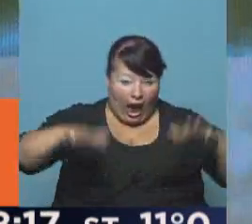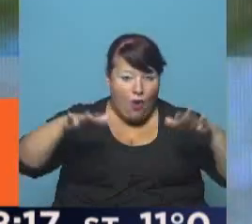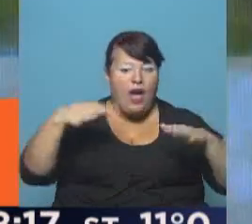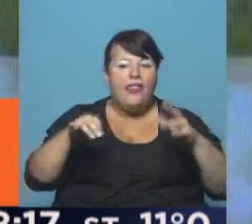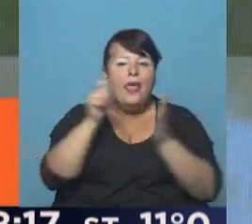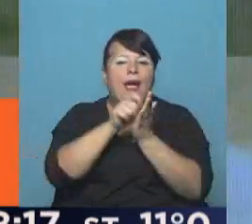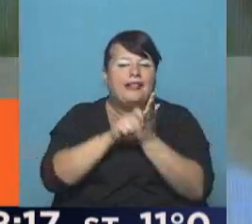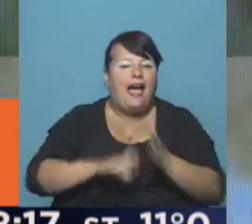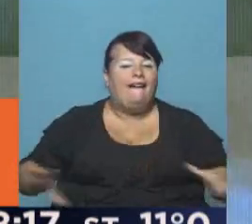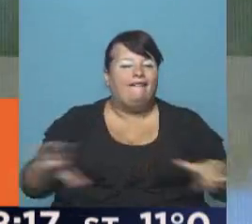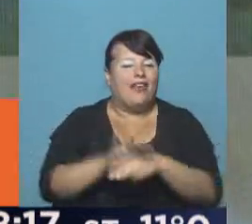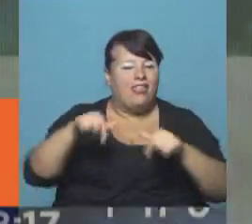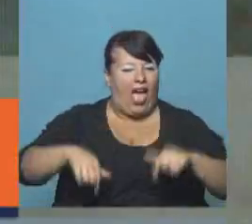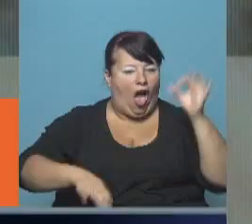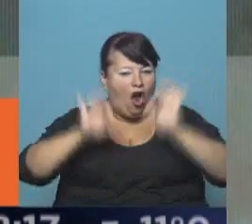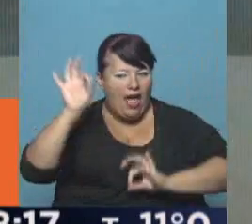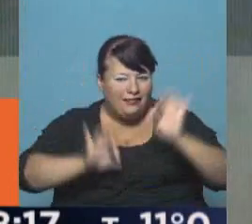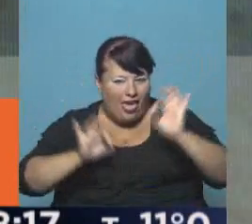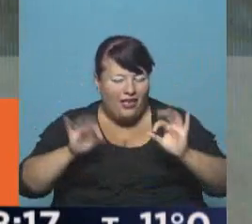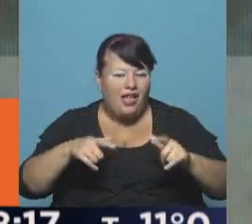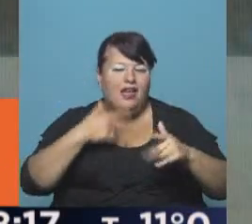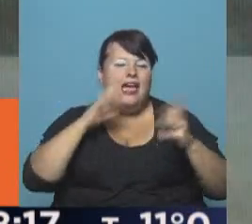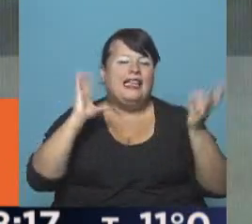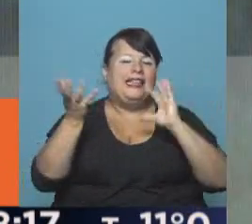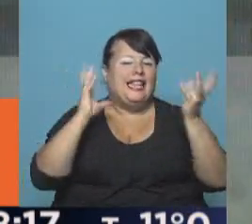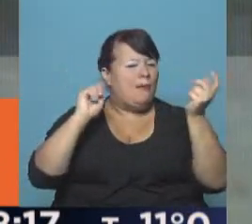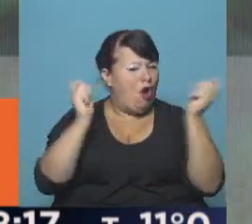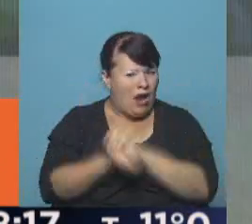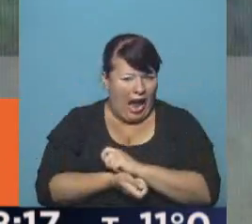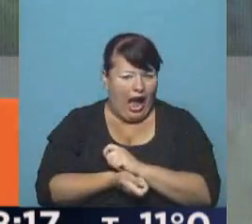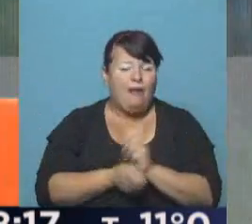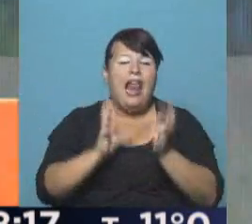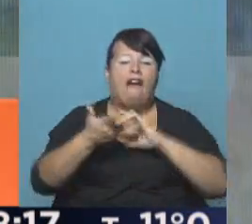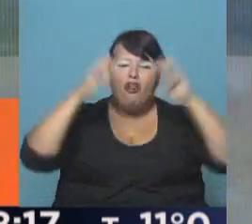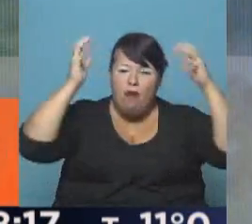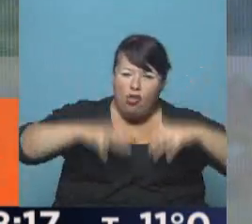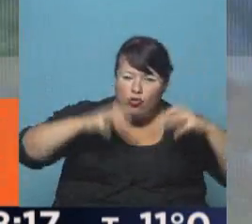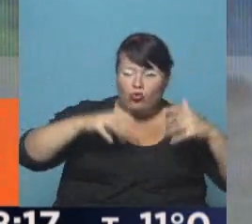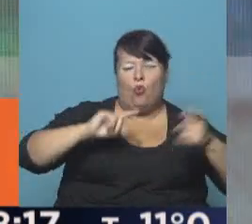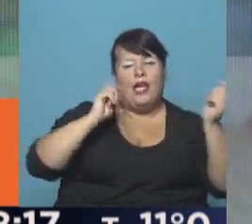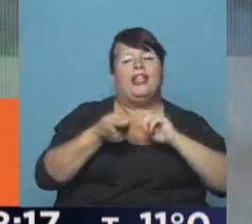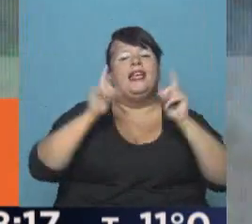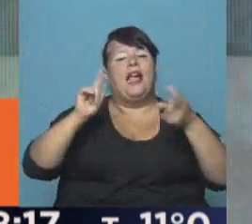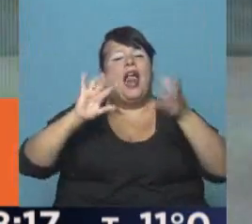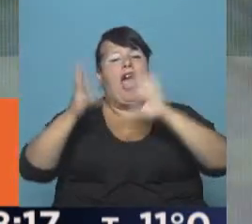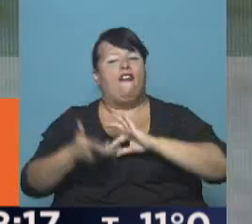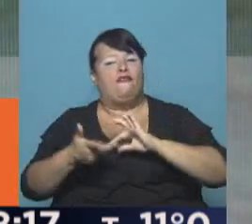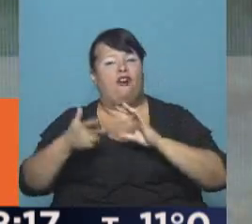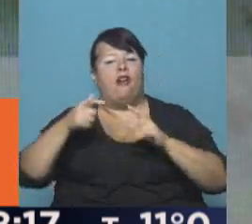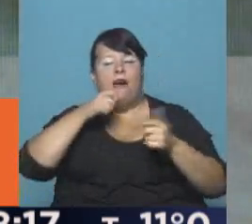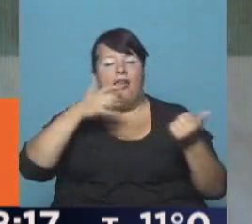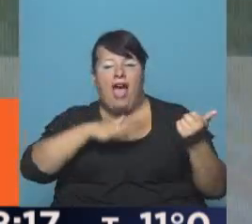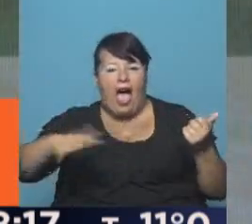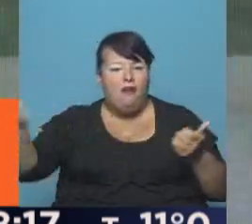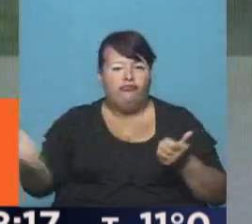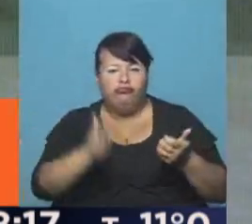estadísticas actuales el clima ha cambiado el régimen de lluvias y el régimen de las escorrentías y